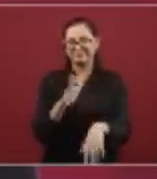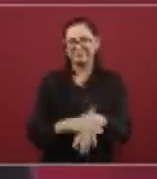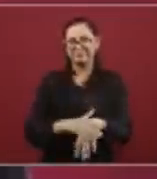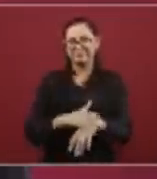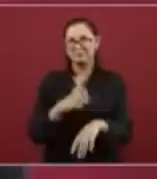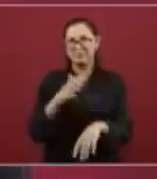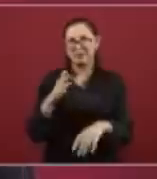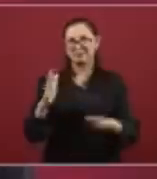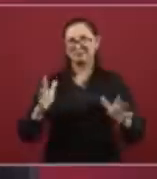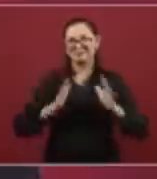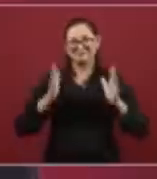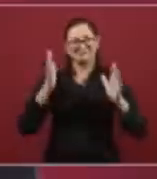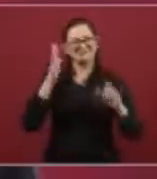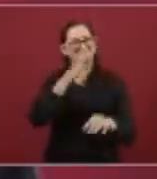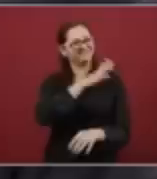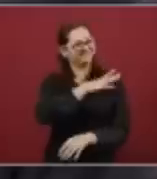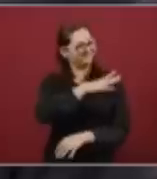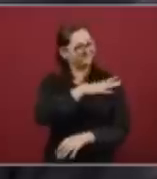inaudito